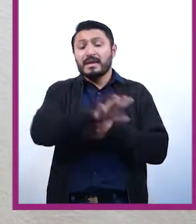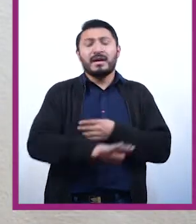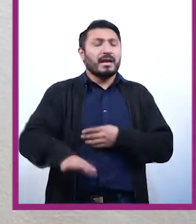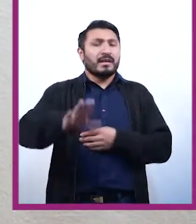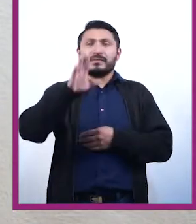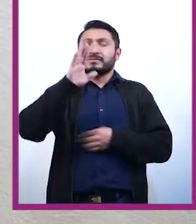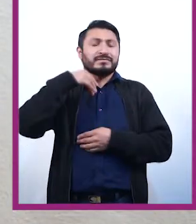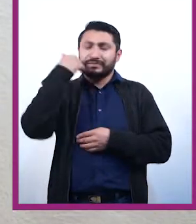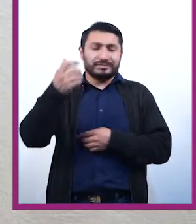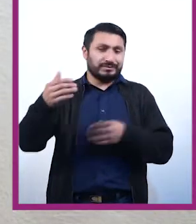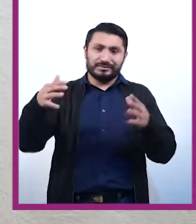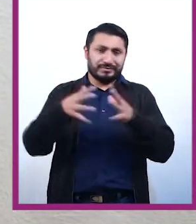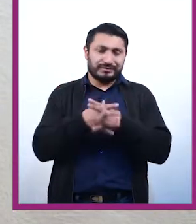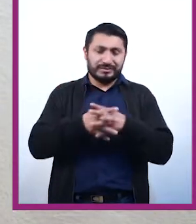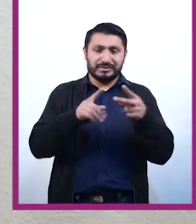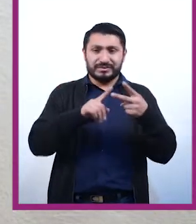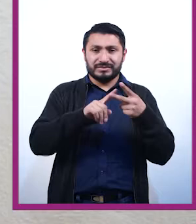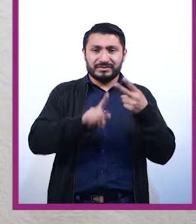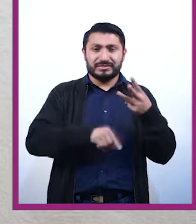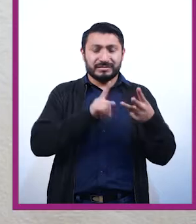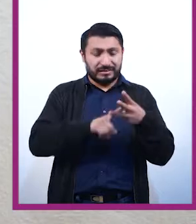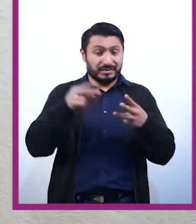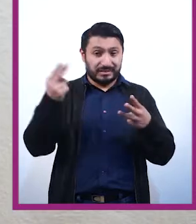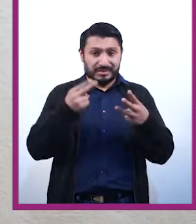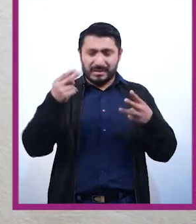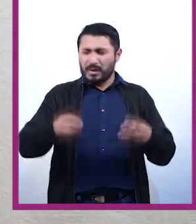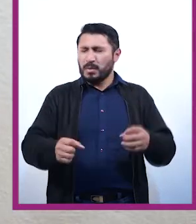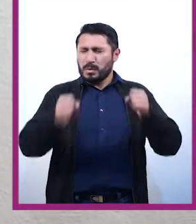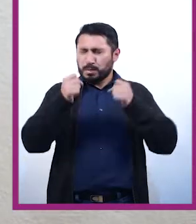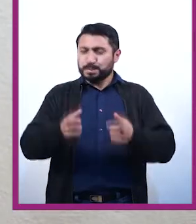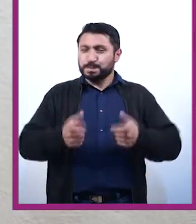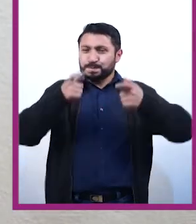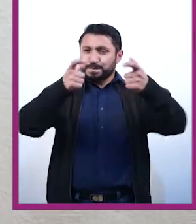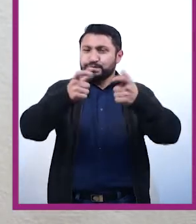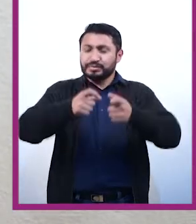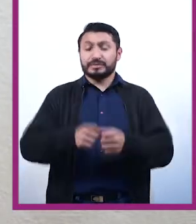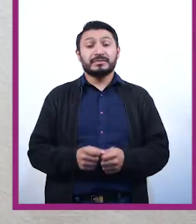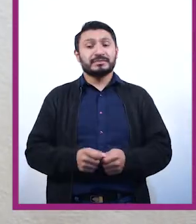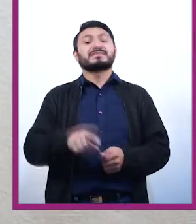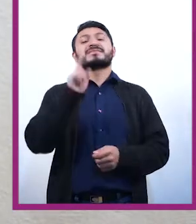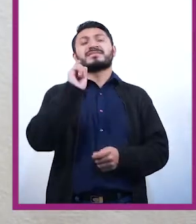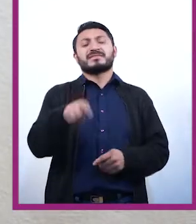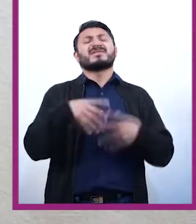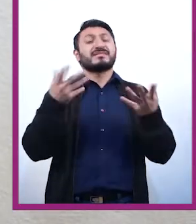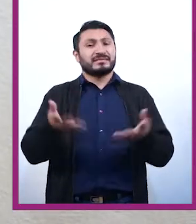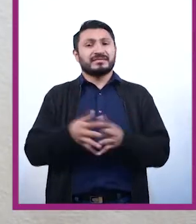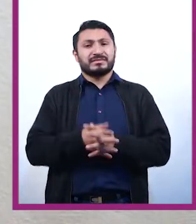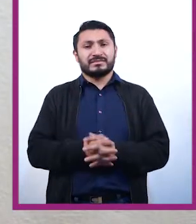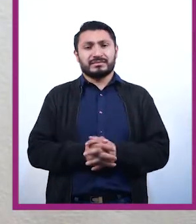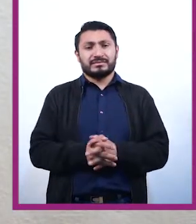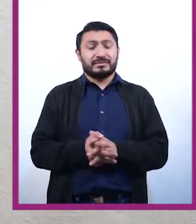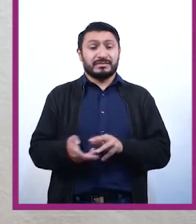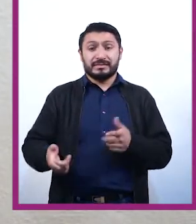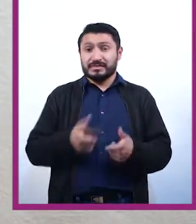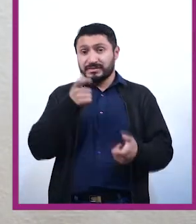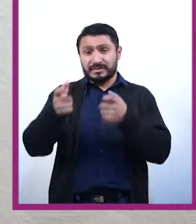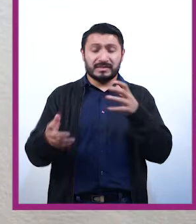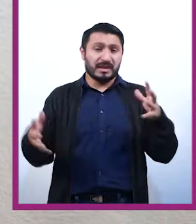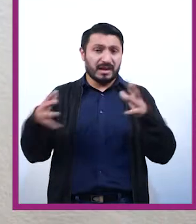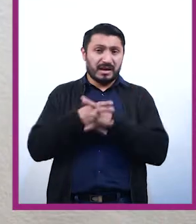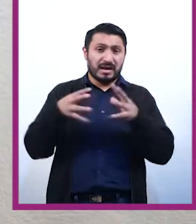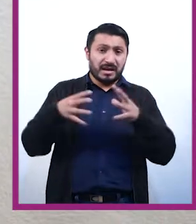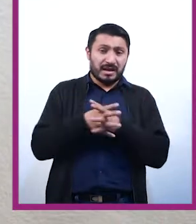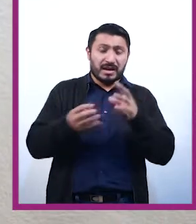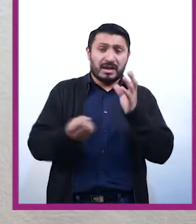había un sector de la población que se oponía a la guerra. Y tercero, se necesitaba de un fuerte financiamiento. Es decir, de